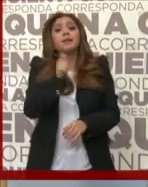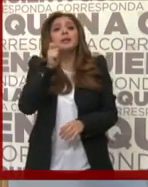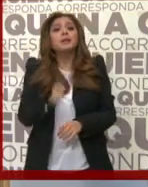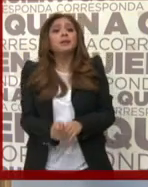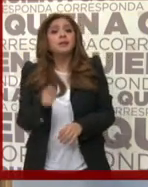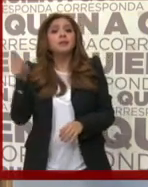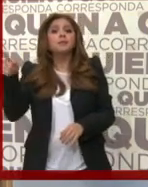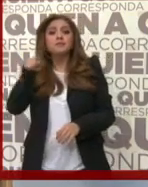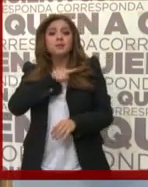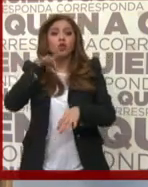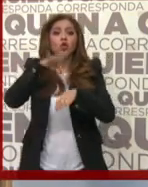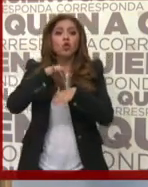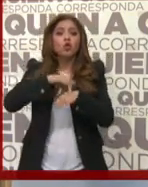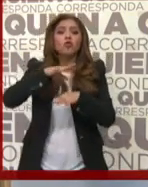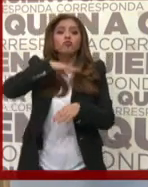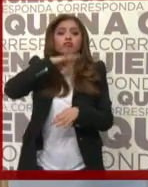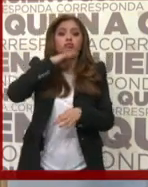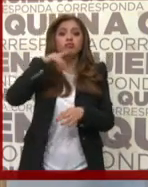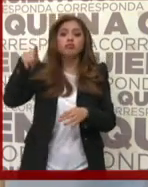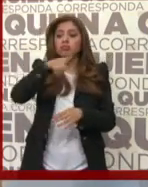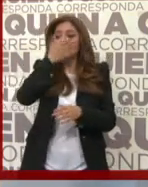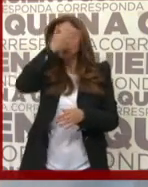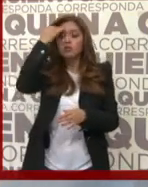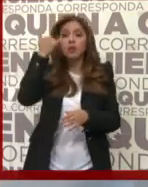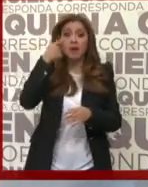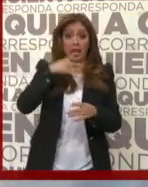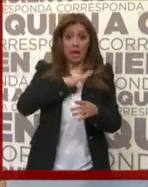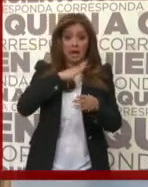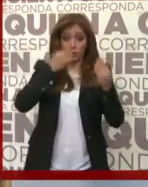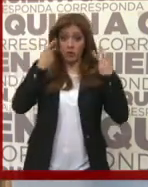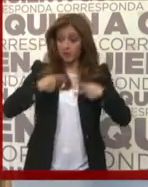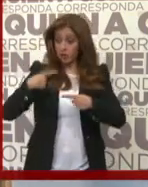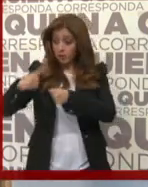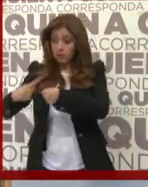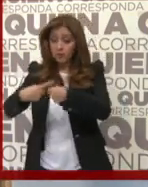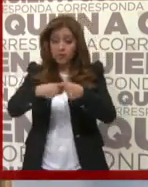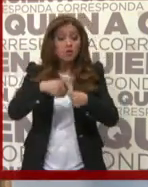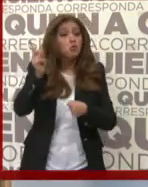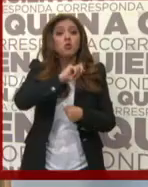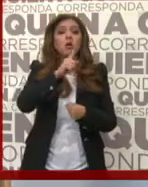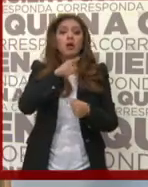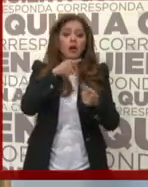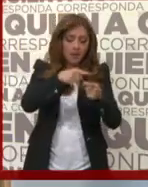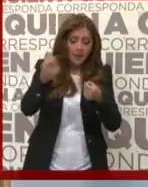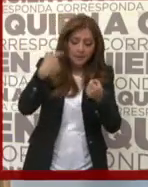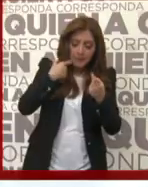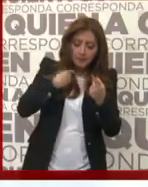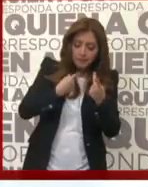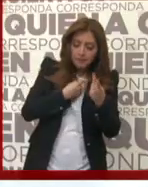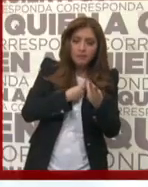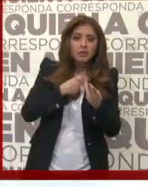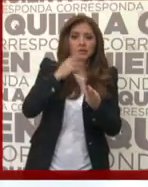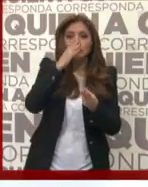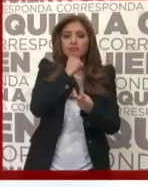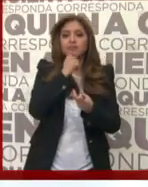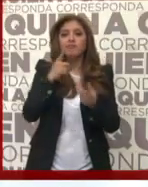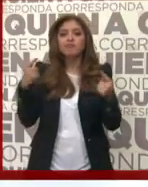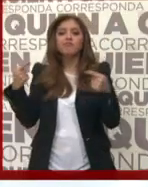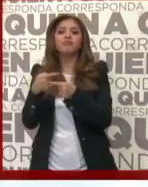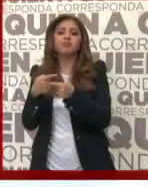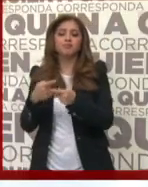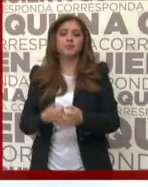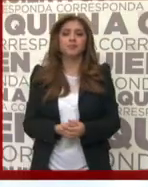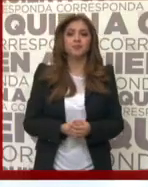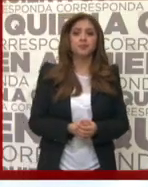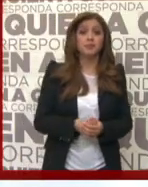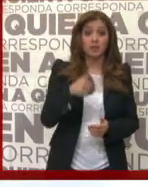son mal diagnosticados por falta de conocimiento. Como no hay muchos casos, dicen, este tiene tal cosa, y le dan tratamiento a otra cosa, ir a otra. Pues aquí vamos